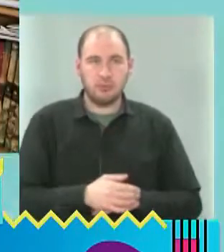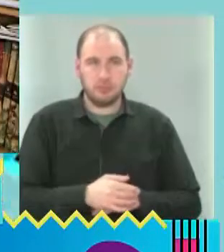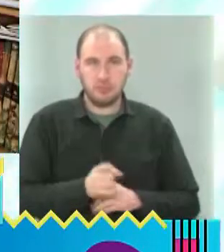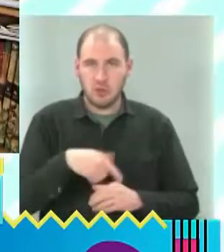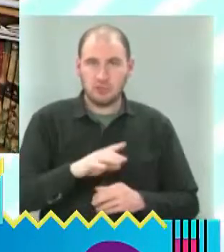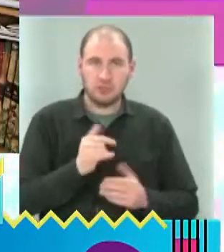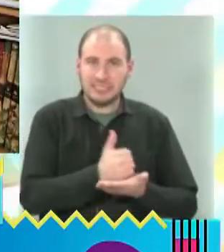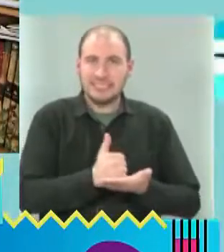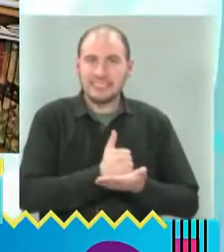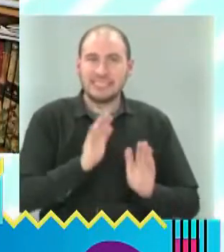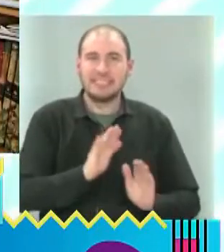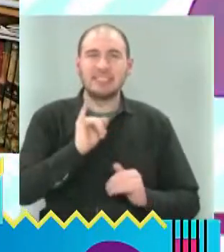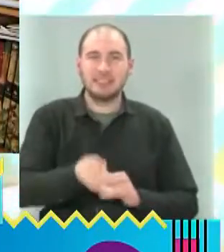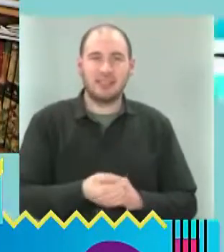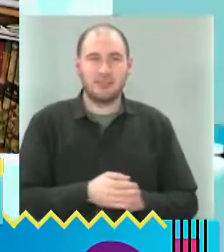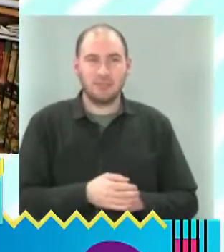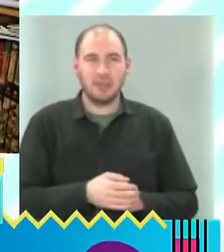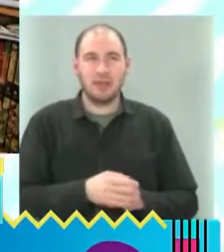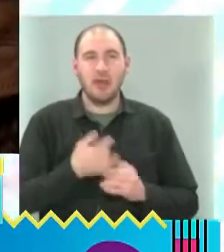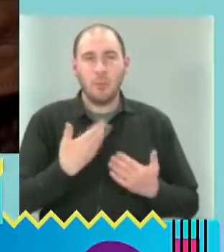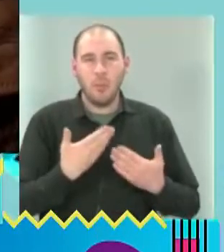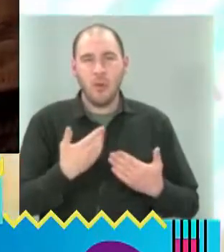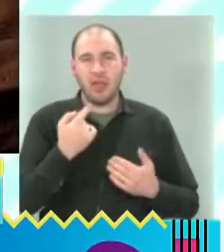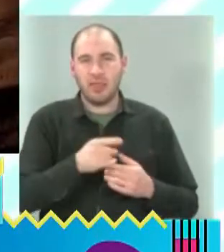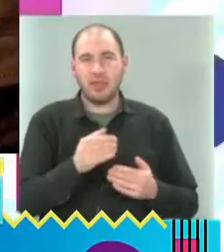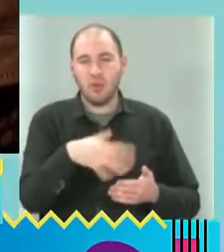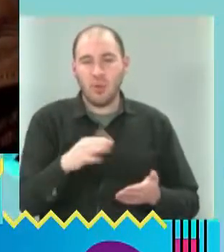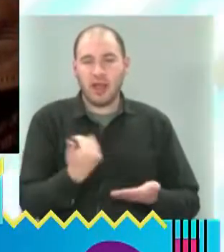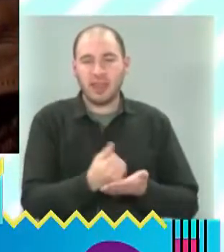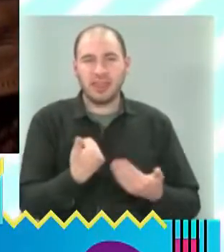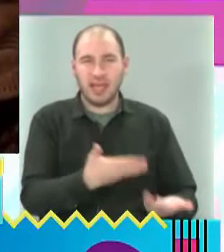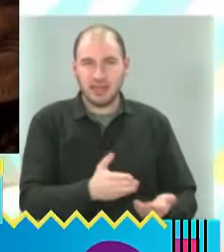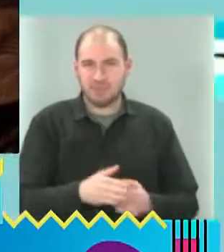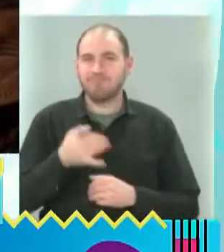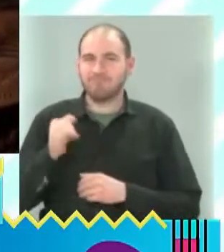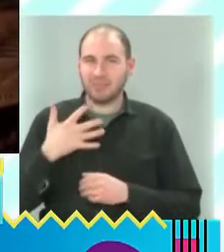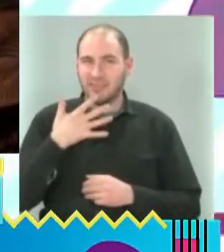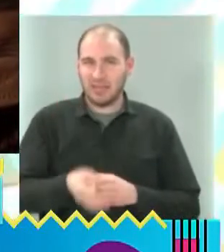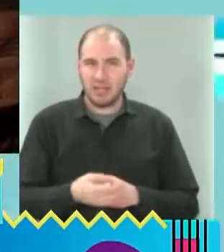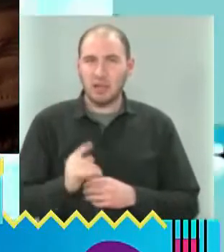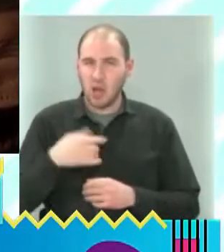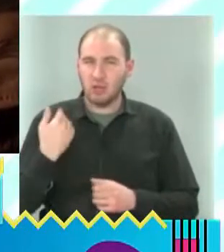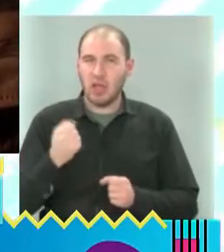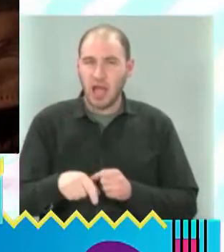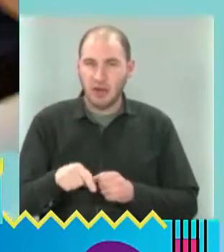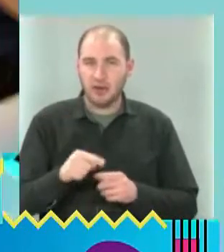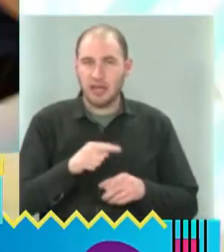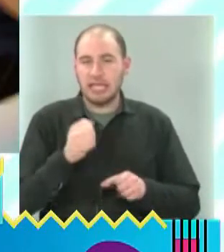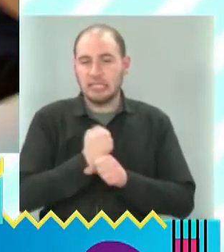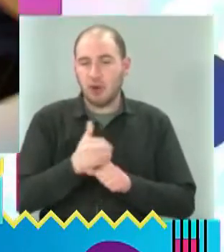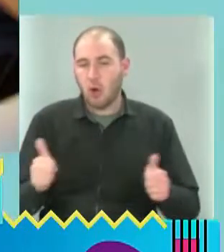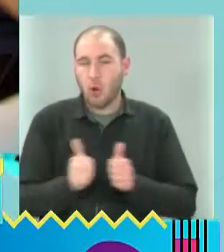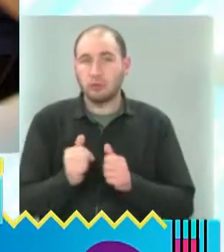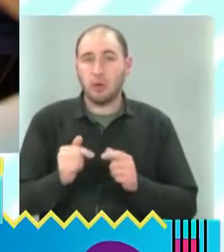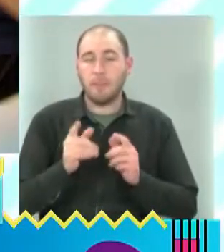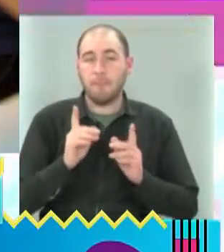estamos muy esperanzados que les puedan dar ese lugar. Sí, es cierto, nosotros estamos haciendo un trabajo conjunto con la